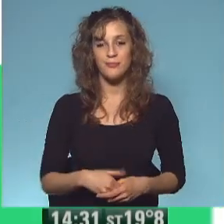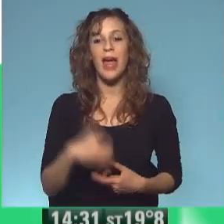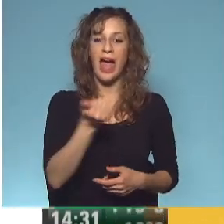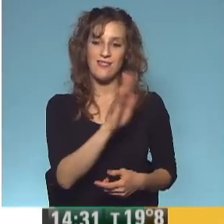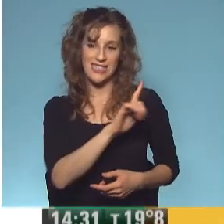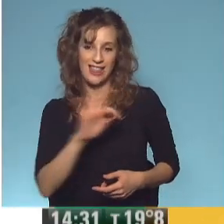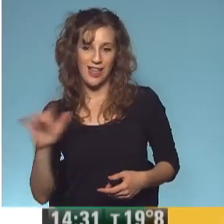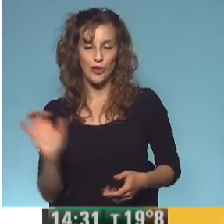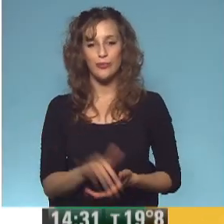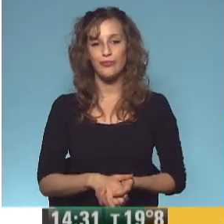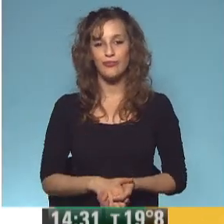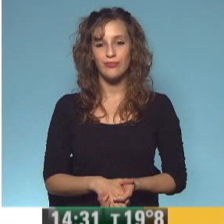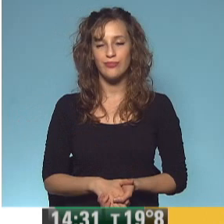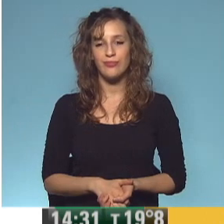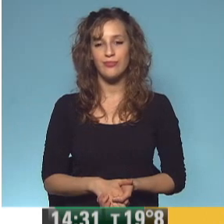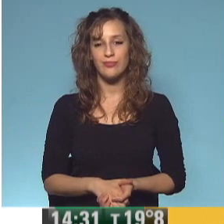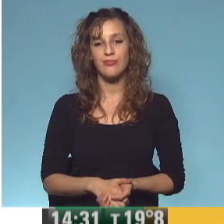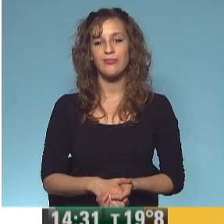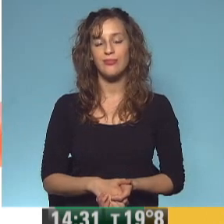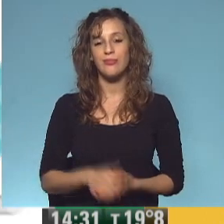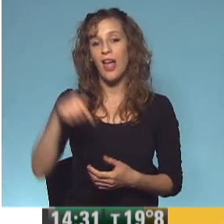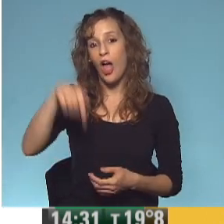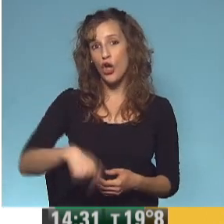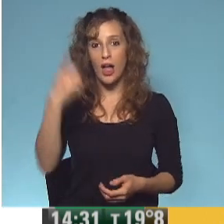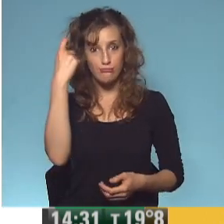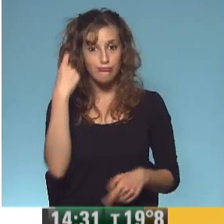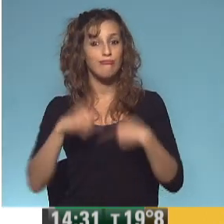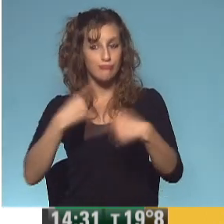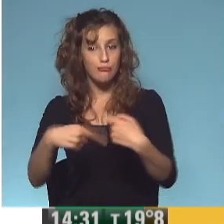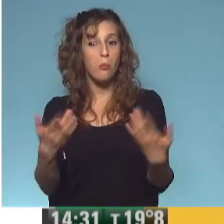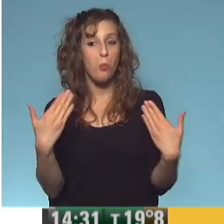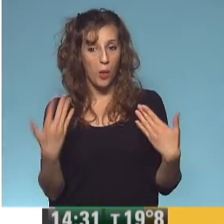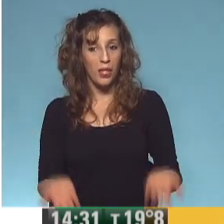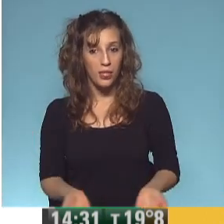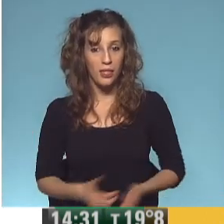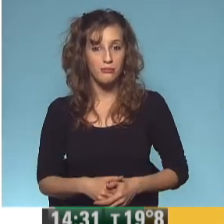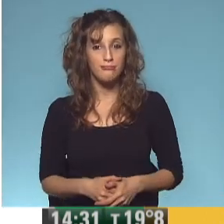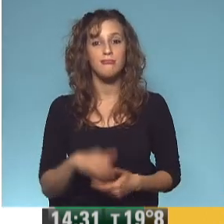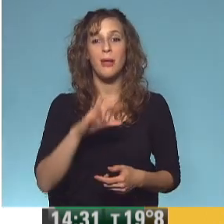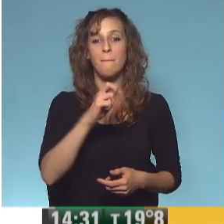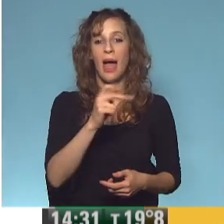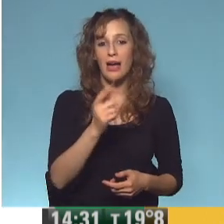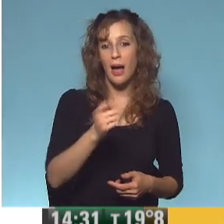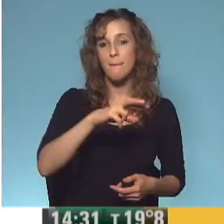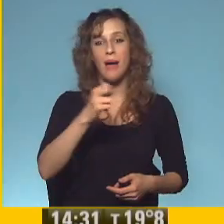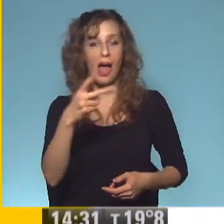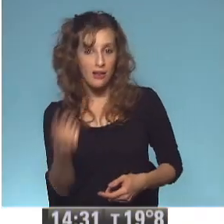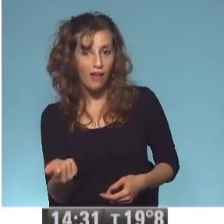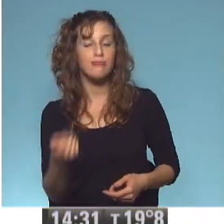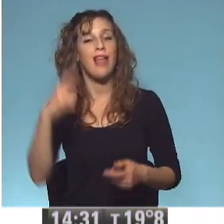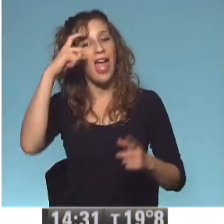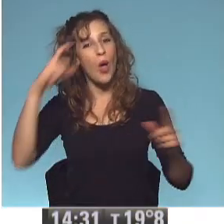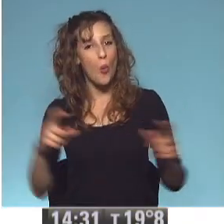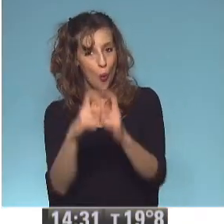Abecedario. Ahora podés seguir aprendiendo por televisión pública, Paca Paca y Encuentro y distintos canales de todo el país. En la